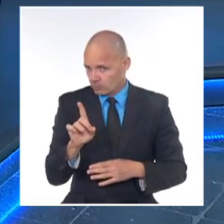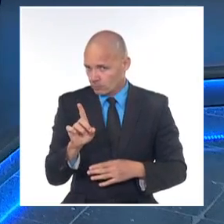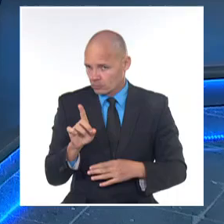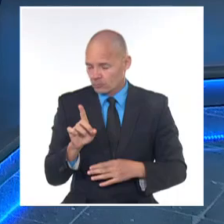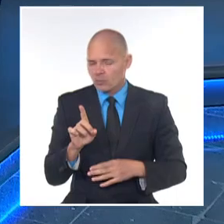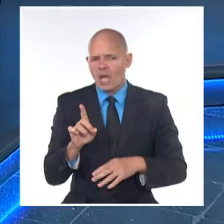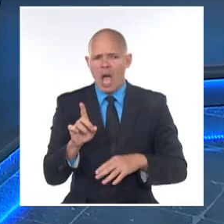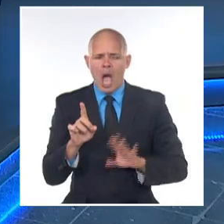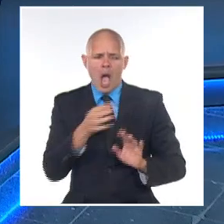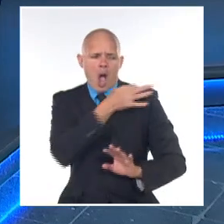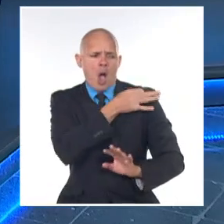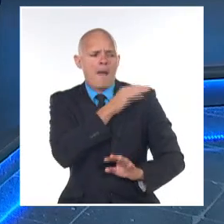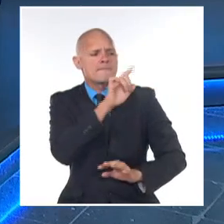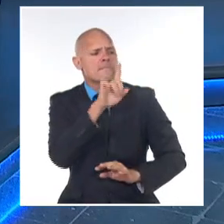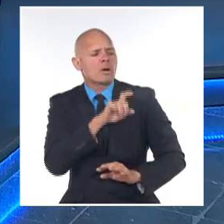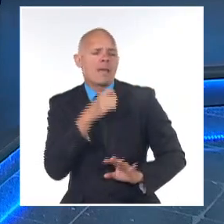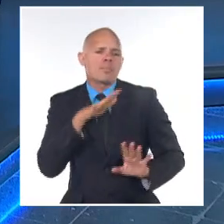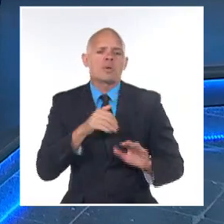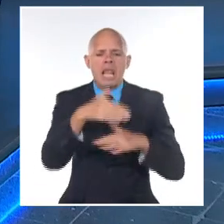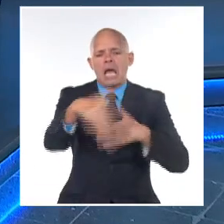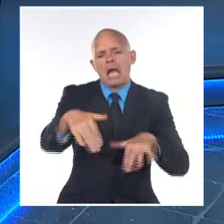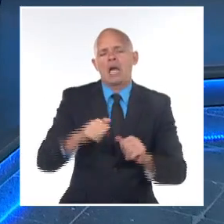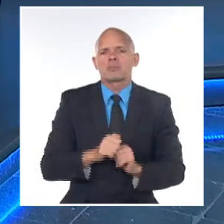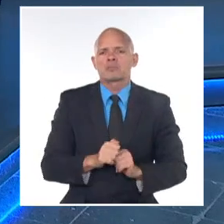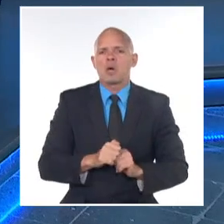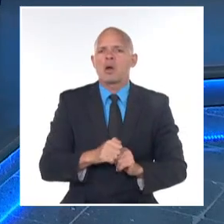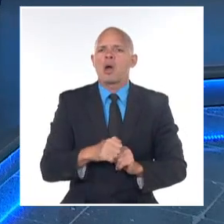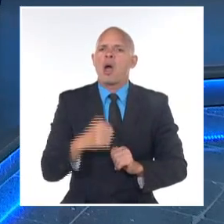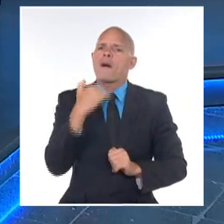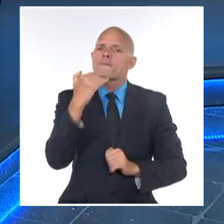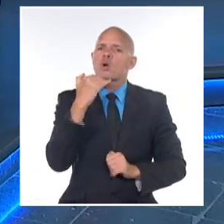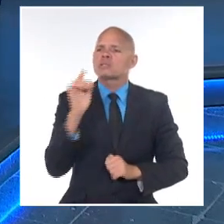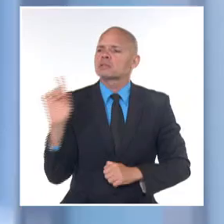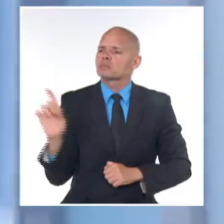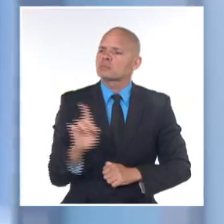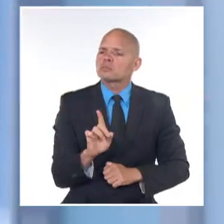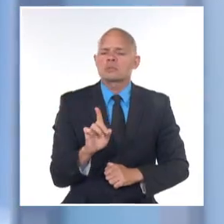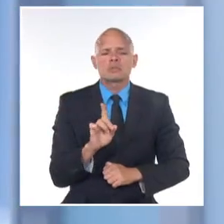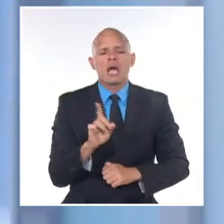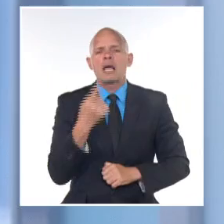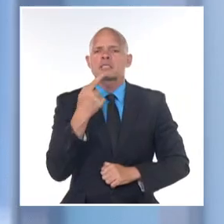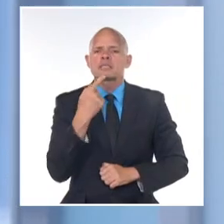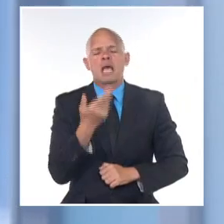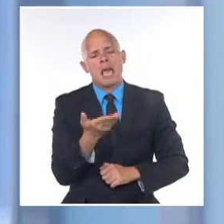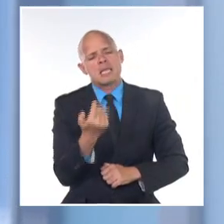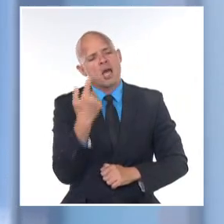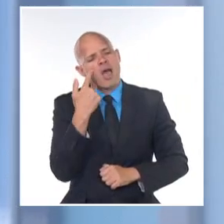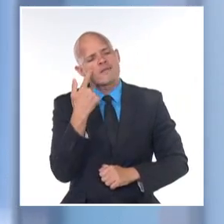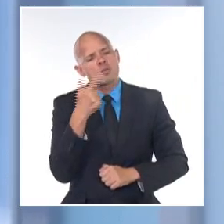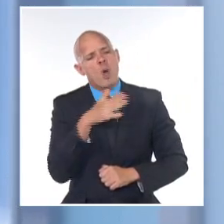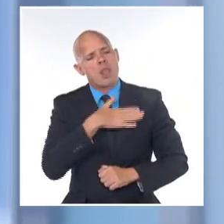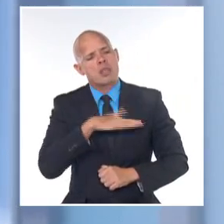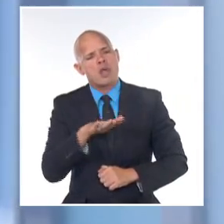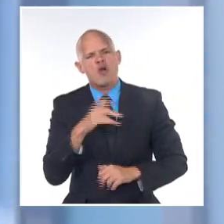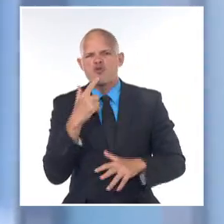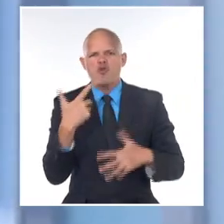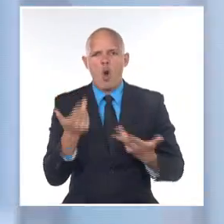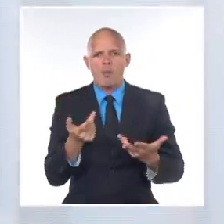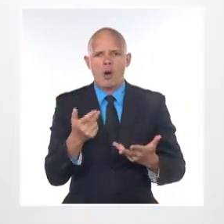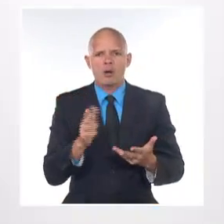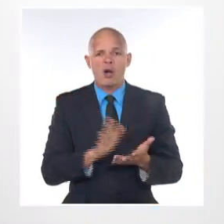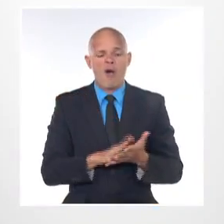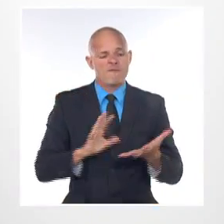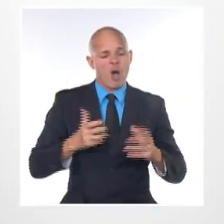tiene que pedirle a alguien los documentos en la calle? Bueno, la policía está investida de la facultad de poder identificar personas en la vía pública